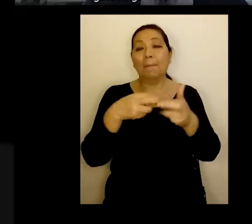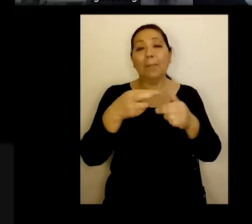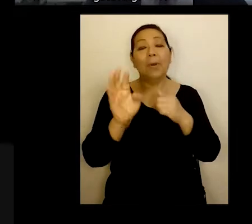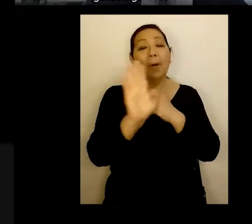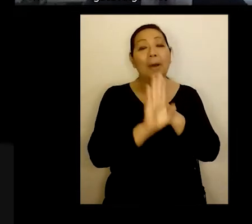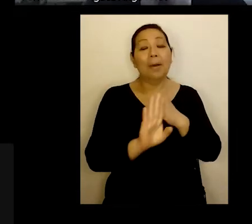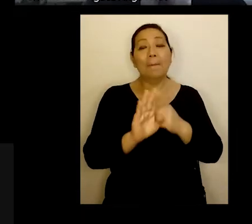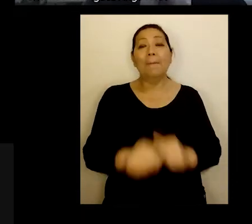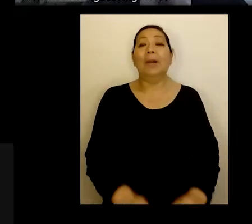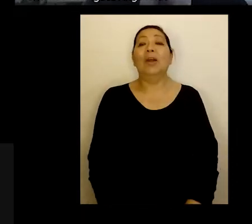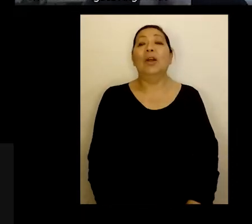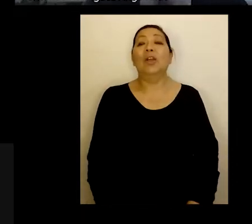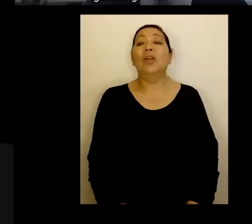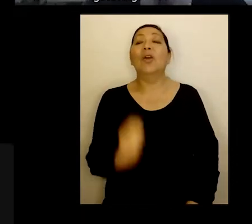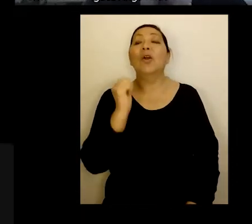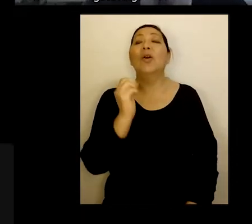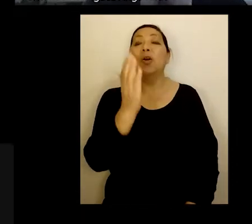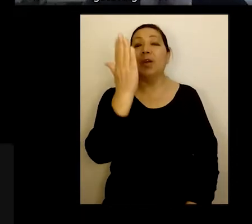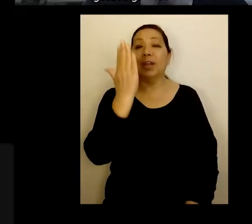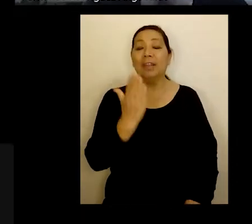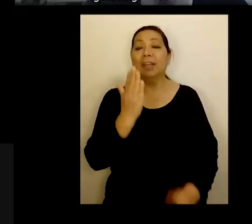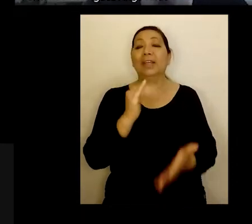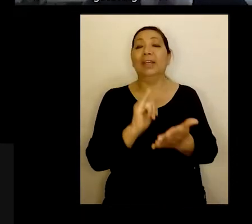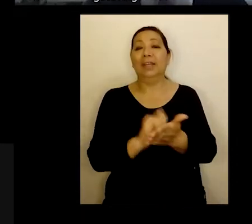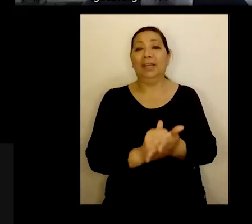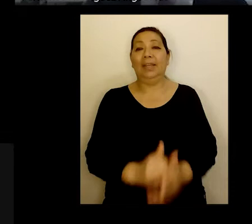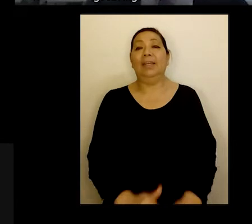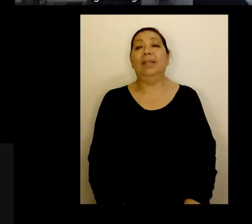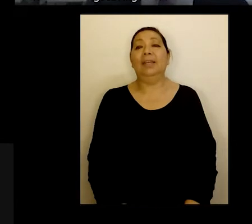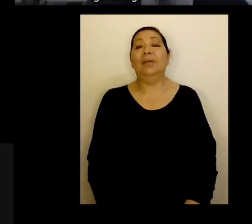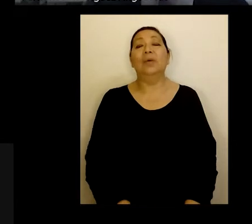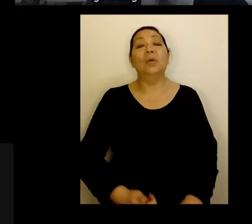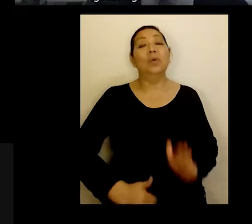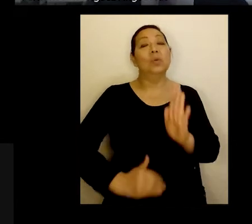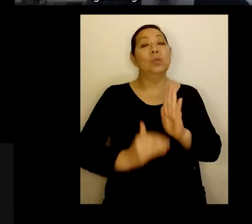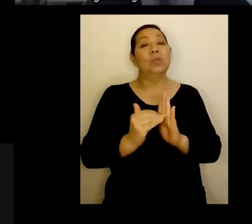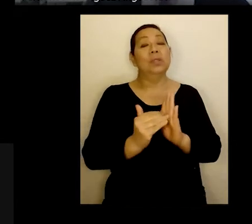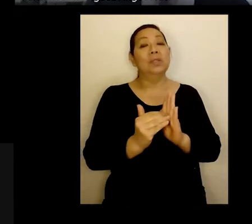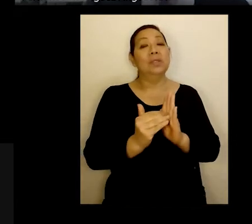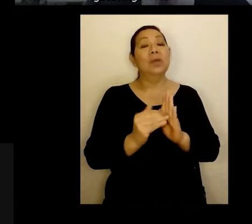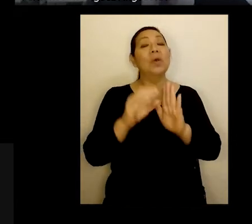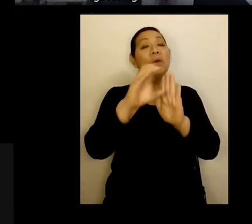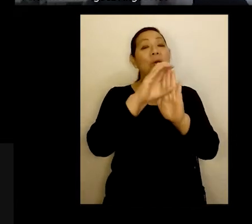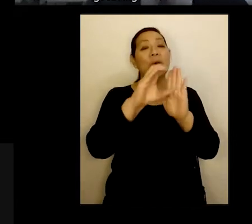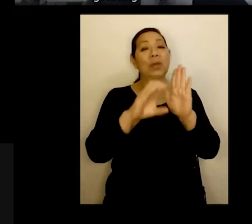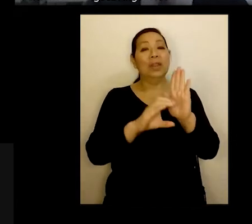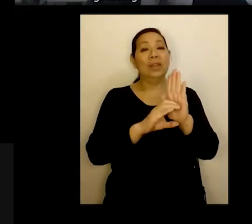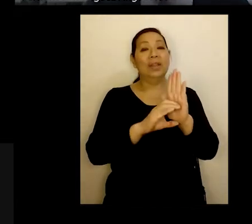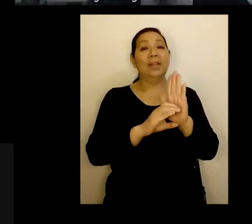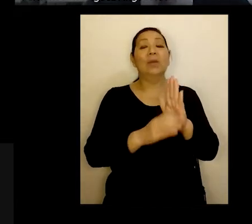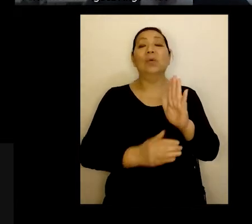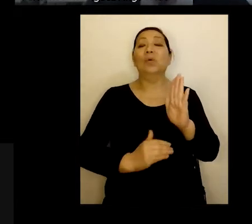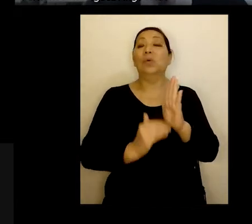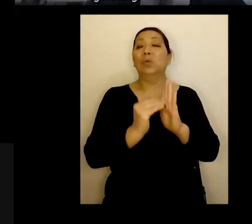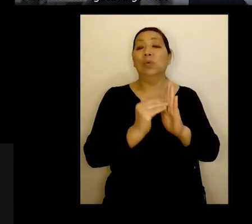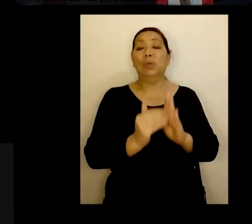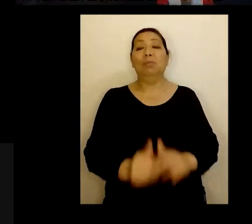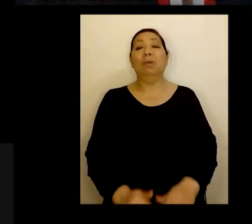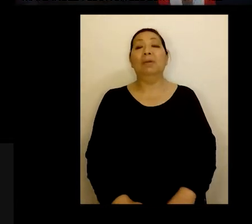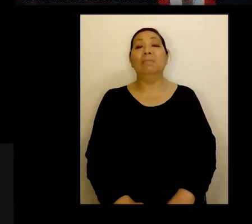de amparo y ordene que en la Corte Suprema, la Sala Constitucional de la Corte